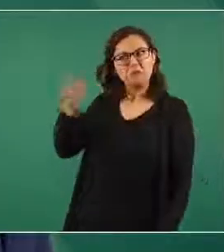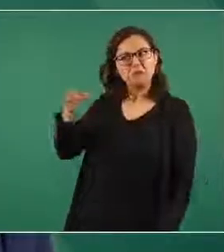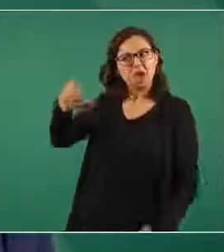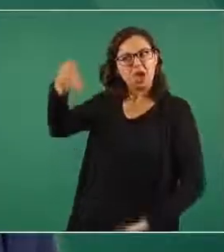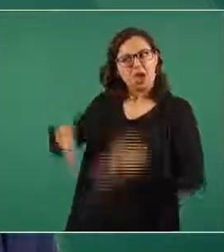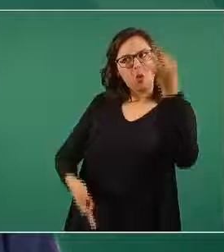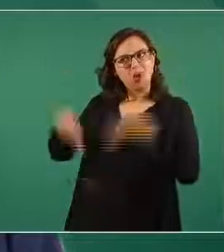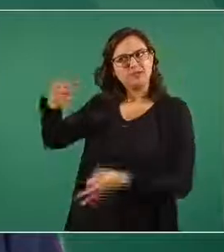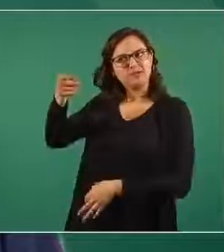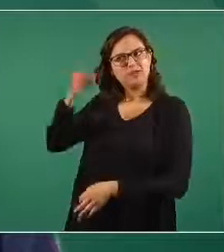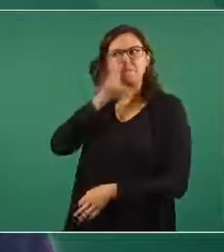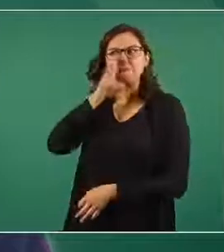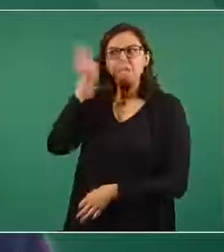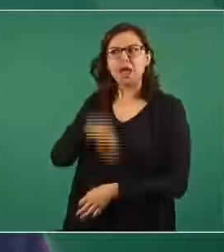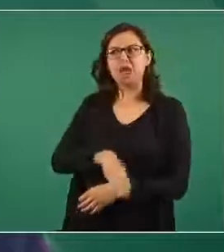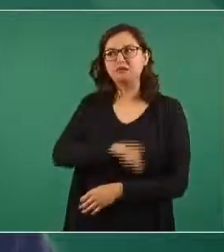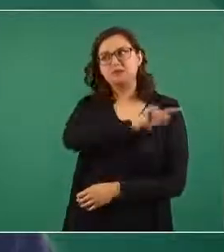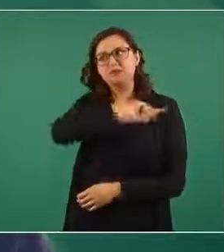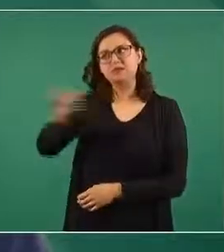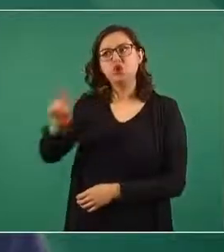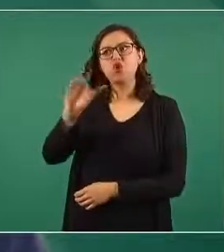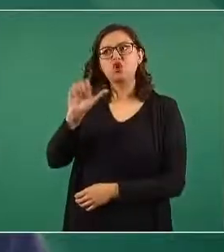Consejo de la Judicatura investigue.